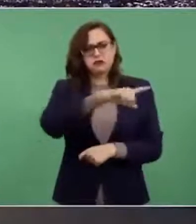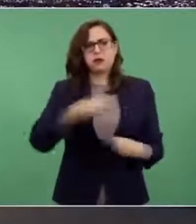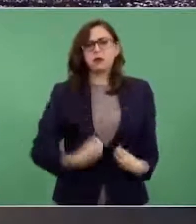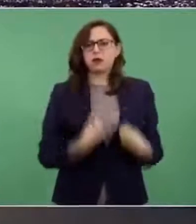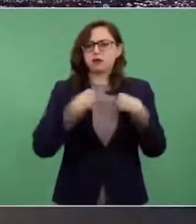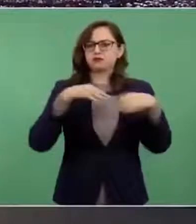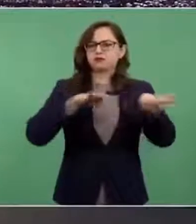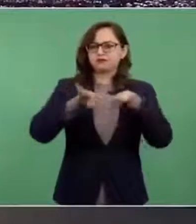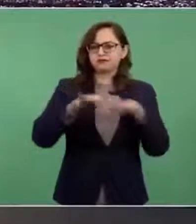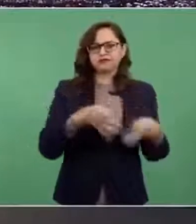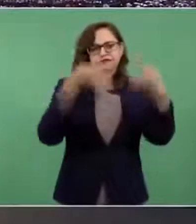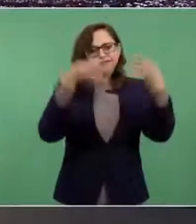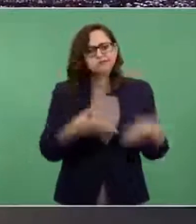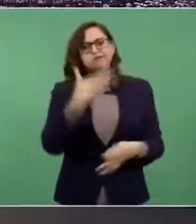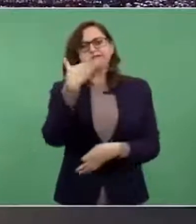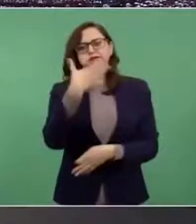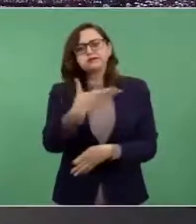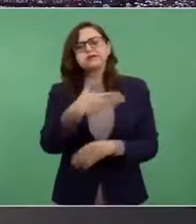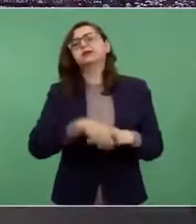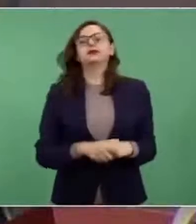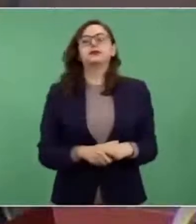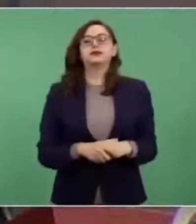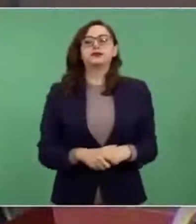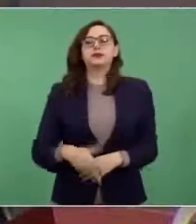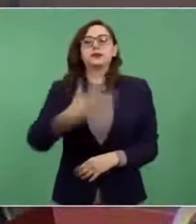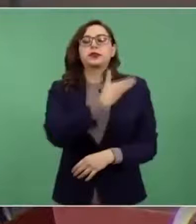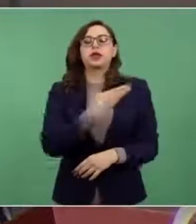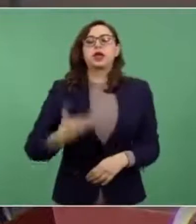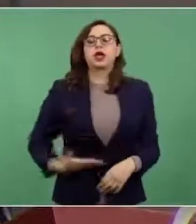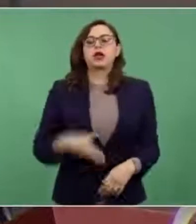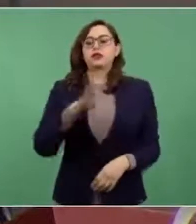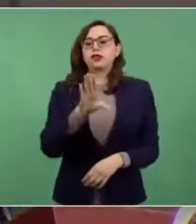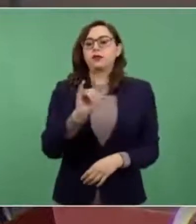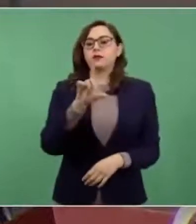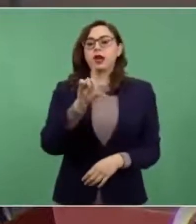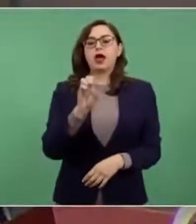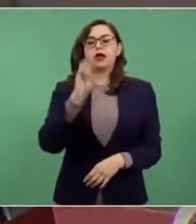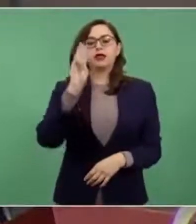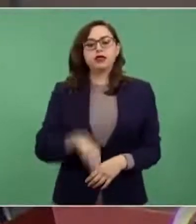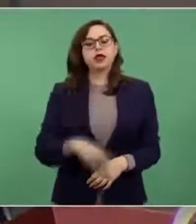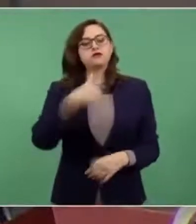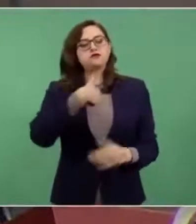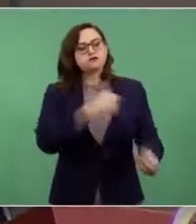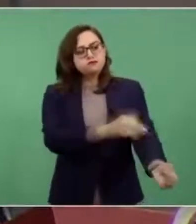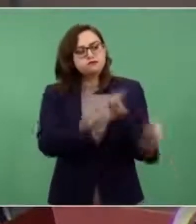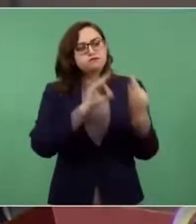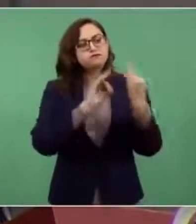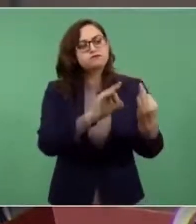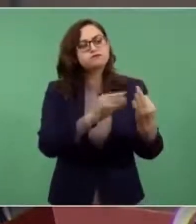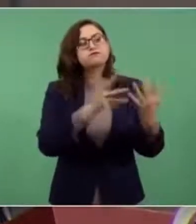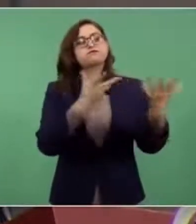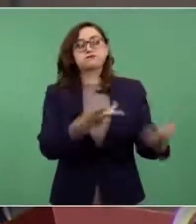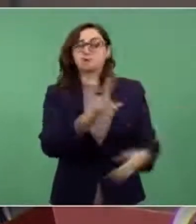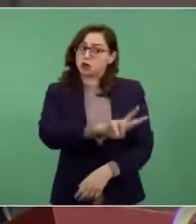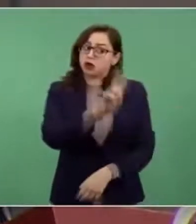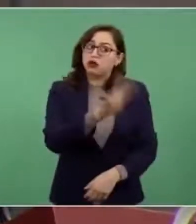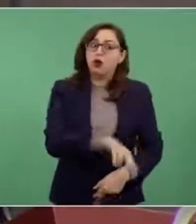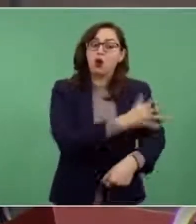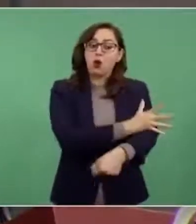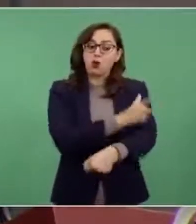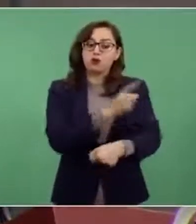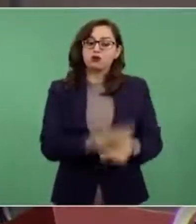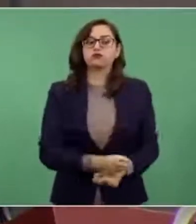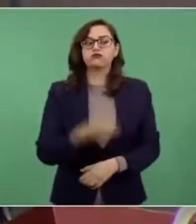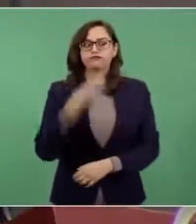Le dije con toda franqueza al presidente Biden, íbamos a estar pendientes